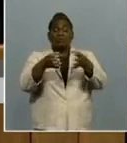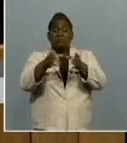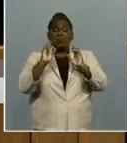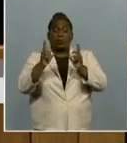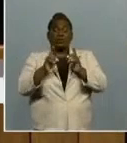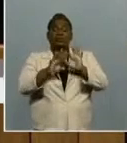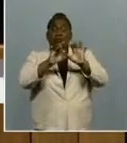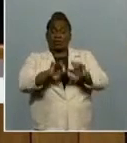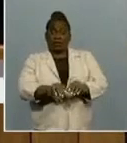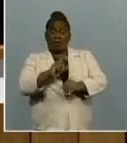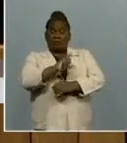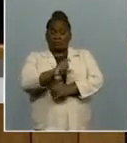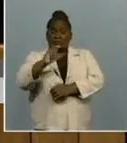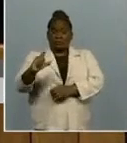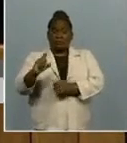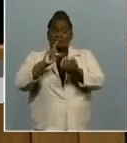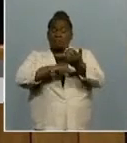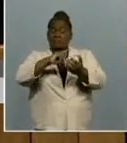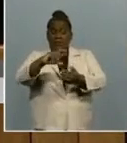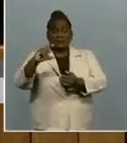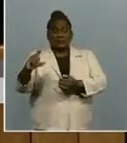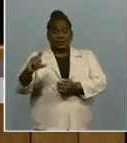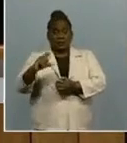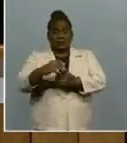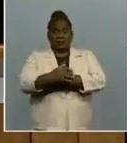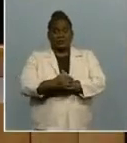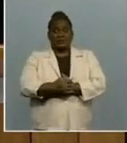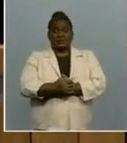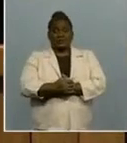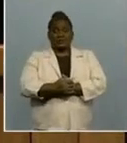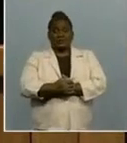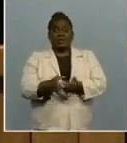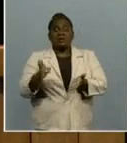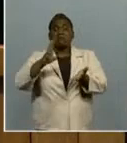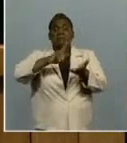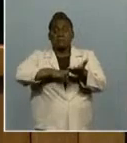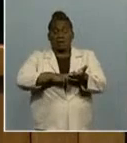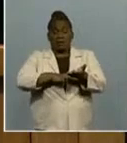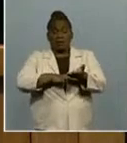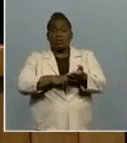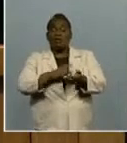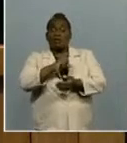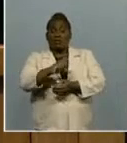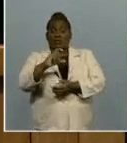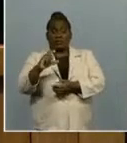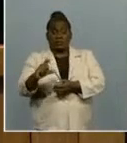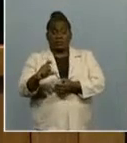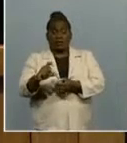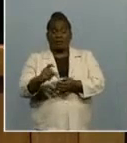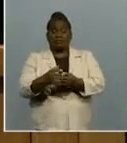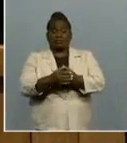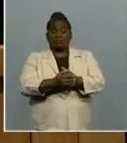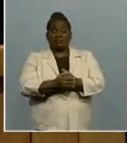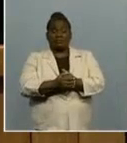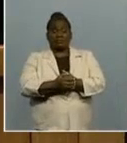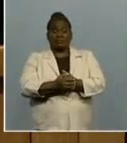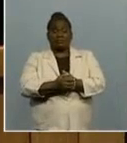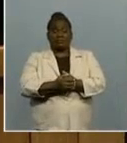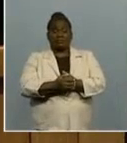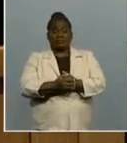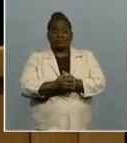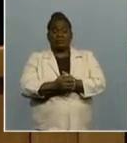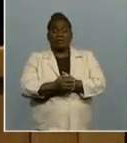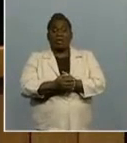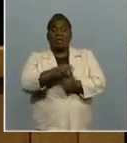del comité central del partido comunista de cuba miembros del comité central del partido comunista de cuba